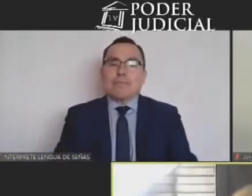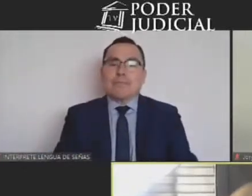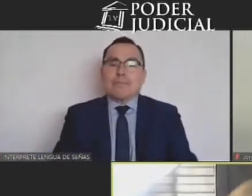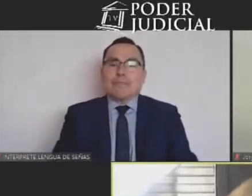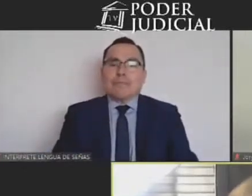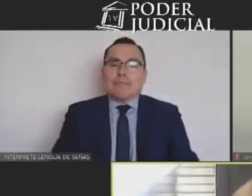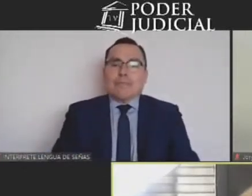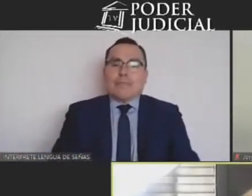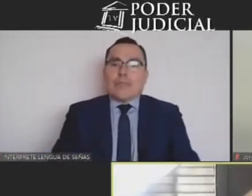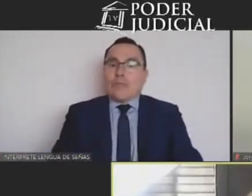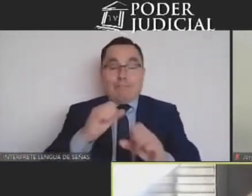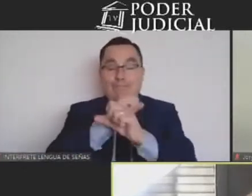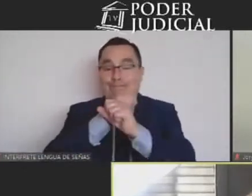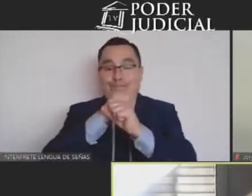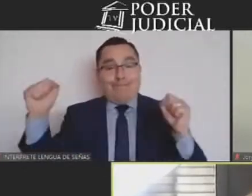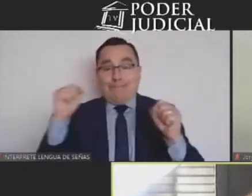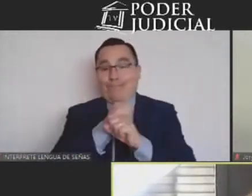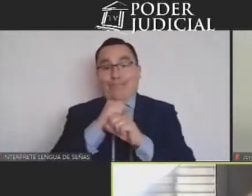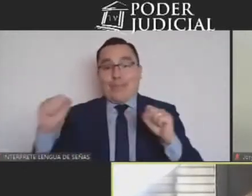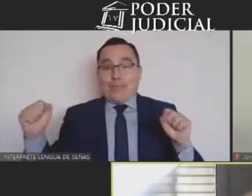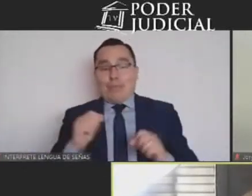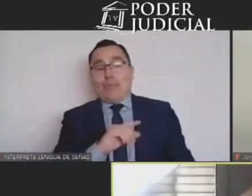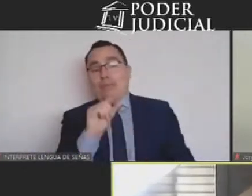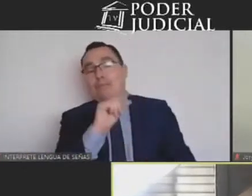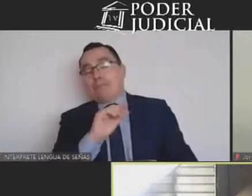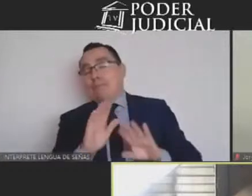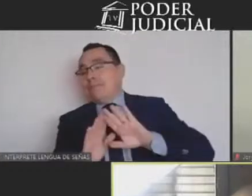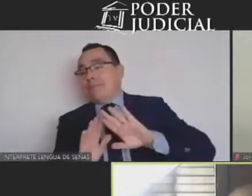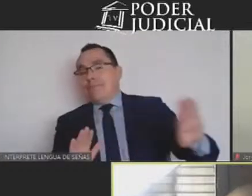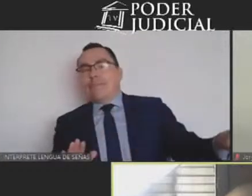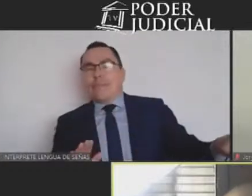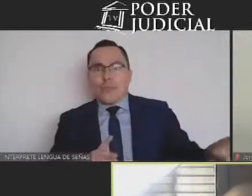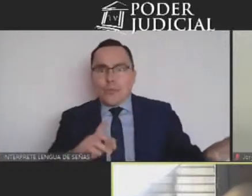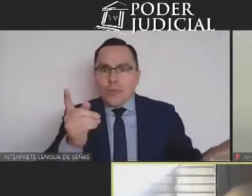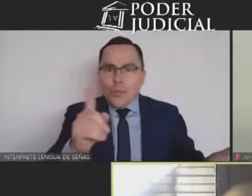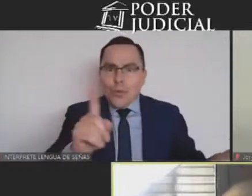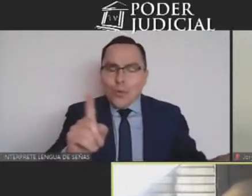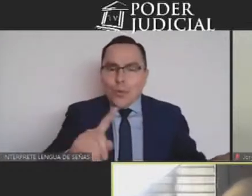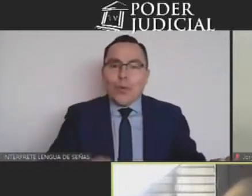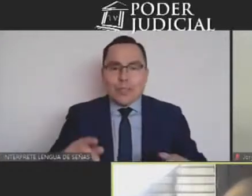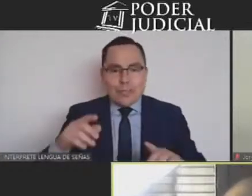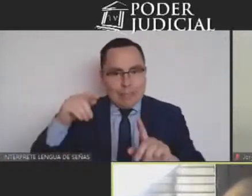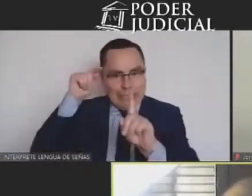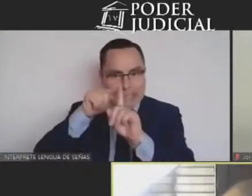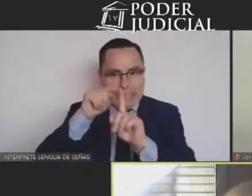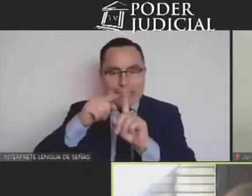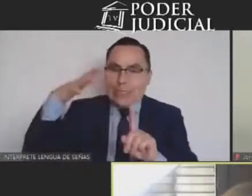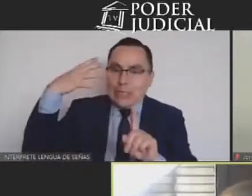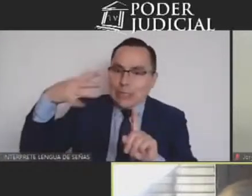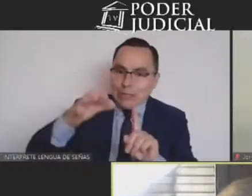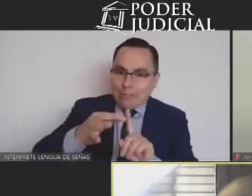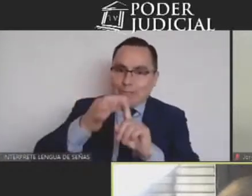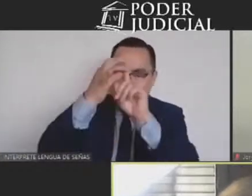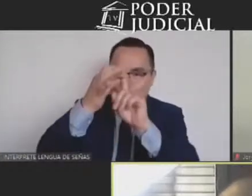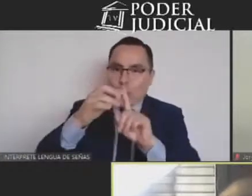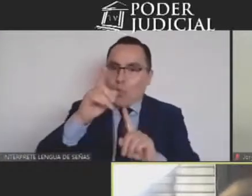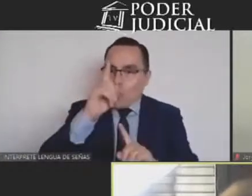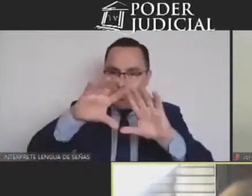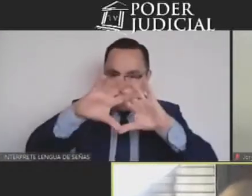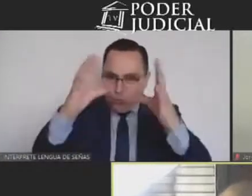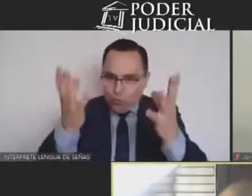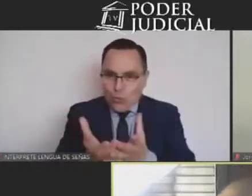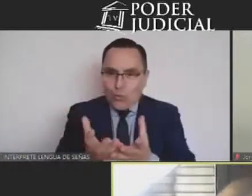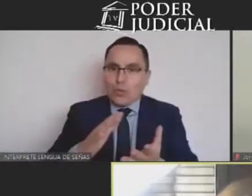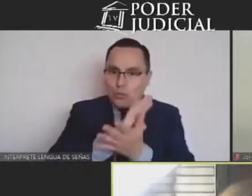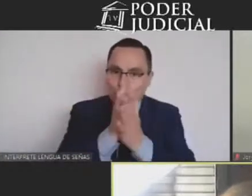público. No podemos considerarla en forma aislada, por supuesto, y por eso es que en el fondo forman un solo todo,